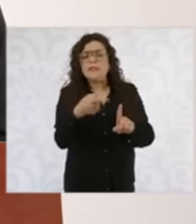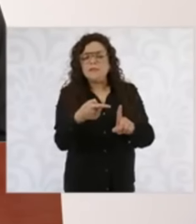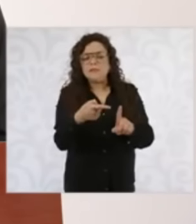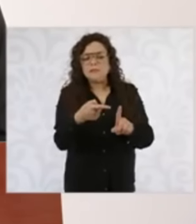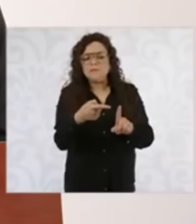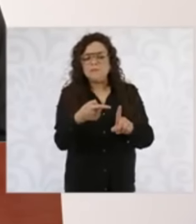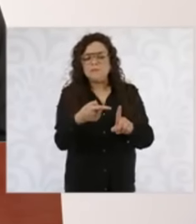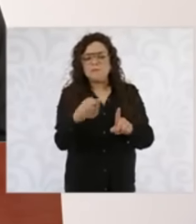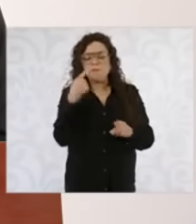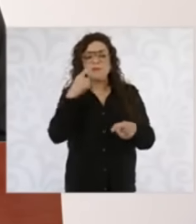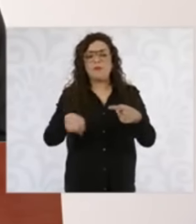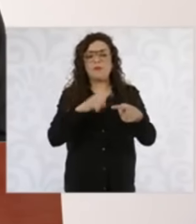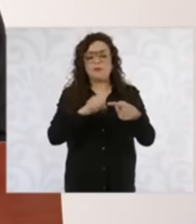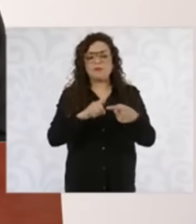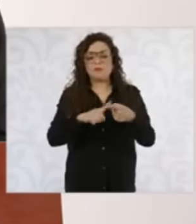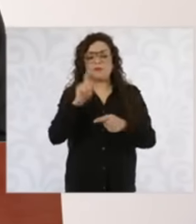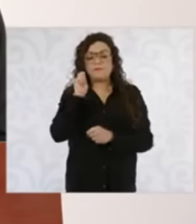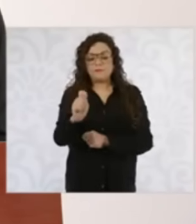ahí